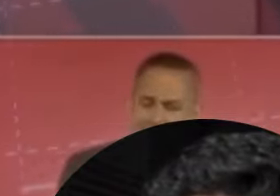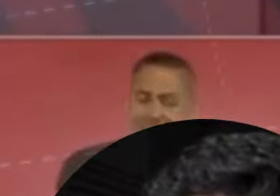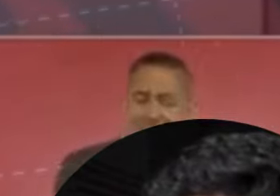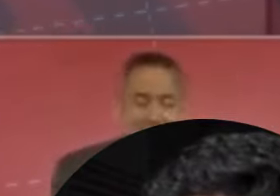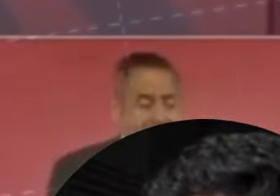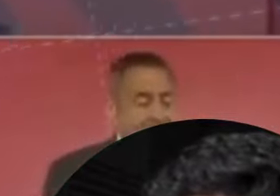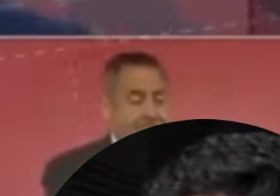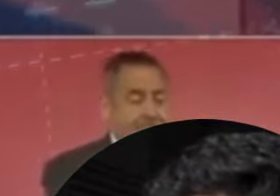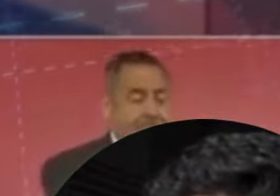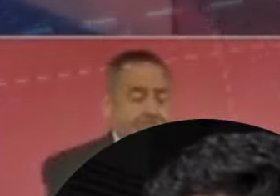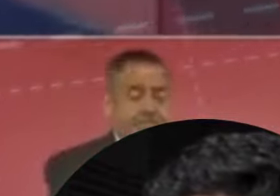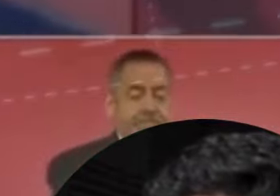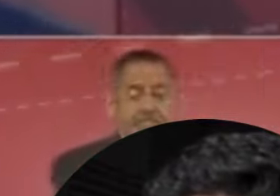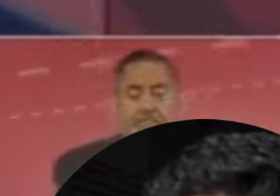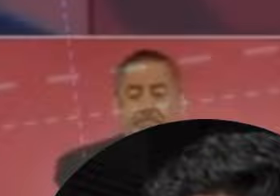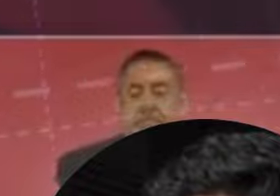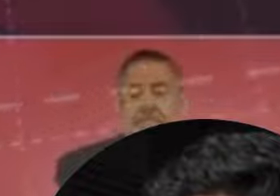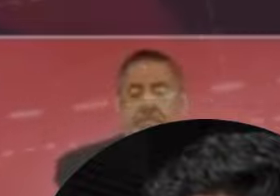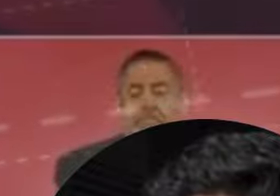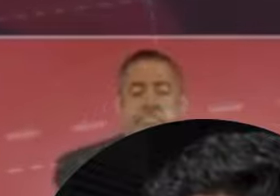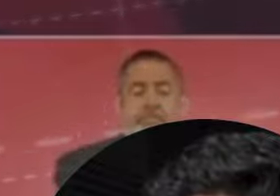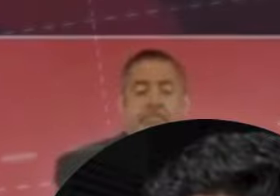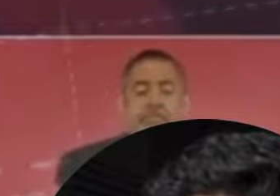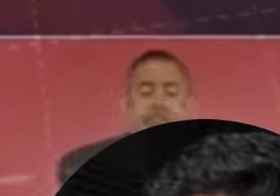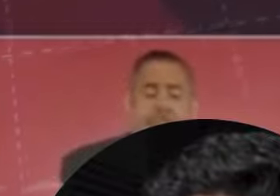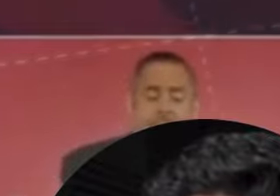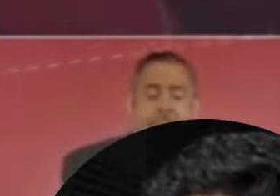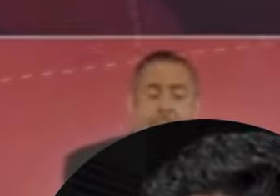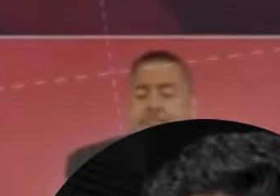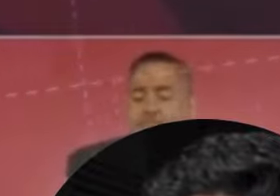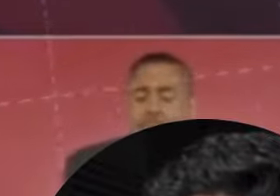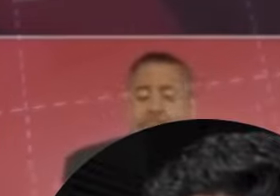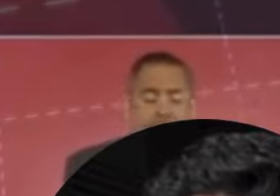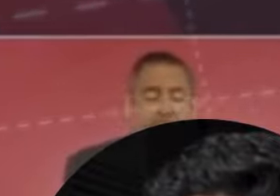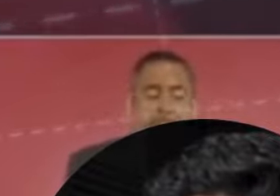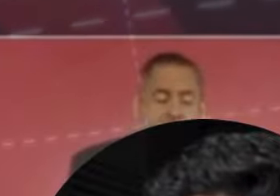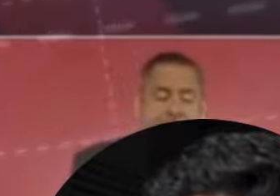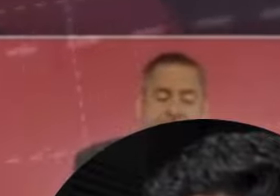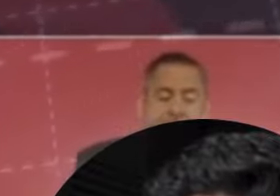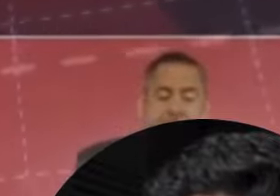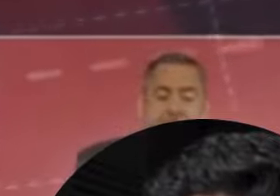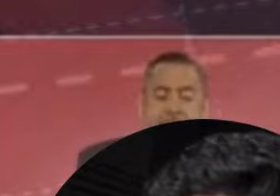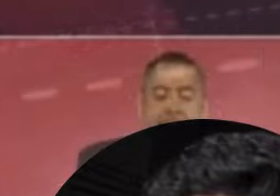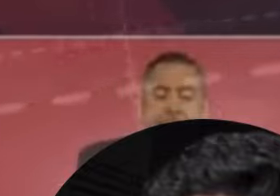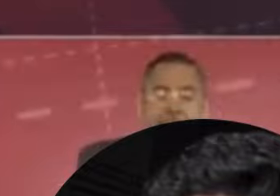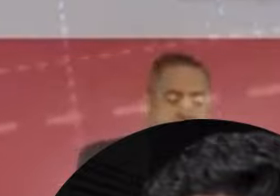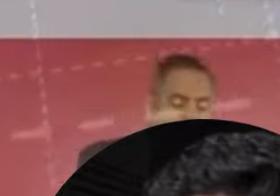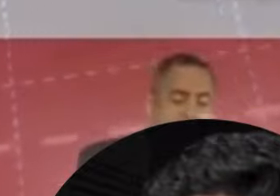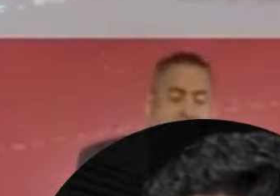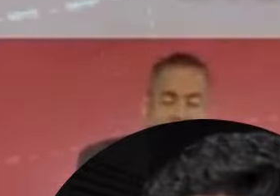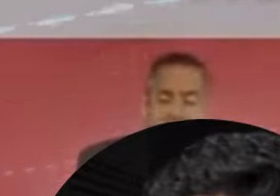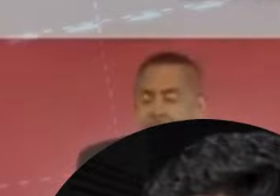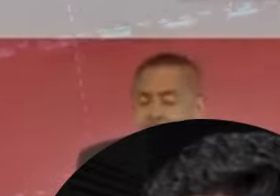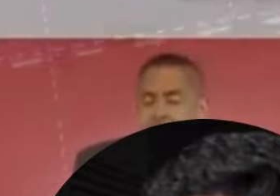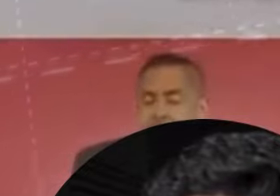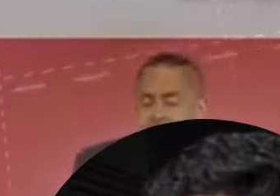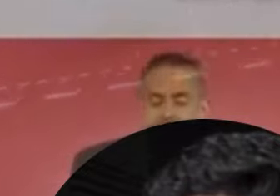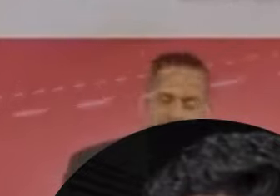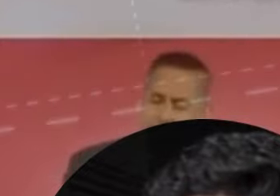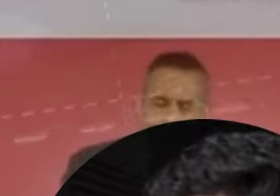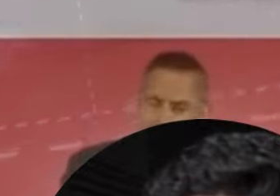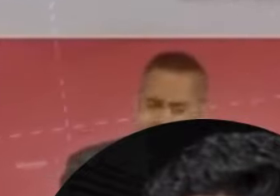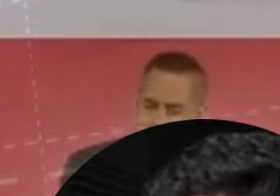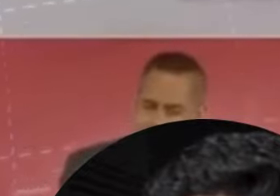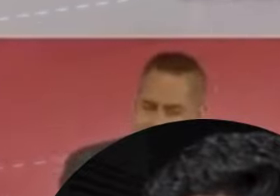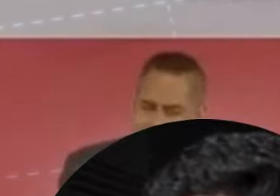en las Afores porque ahí está sudando el dinero